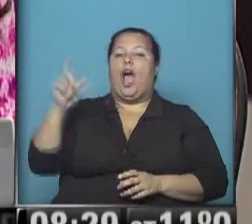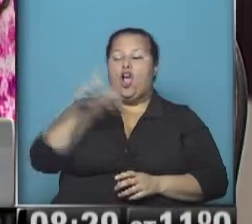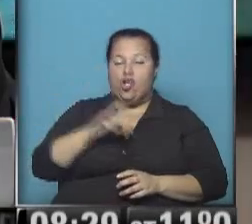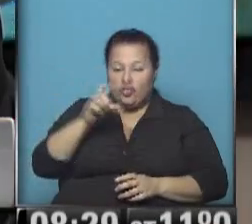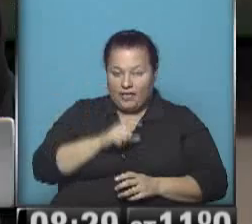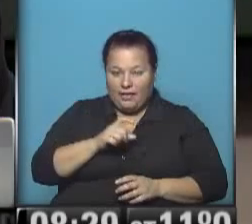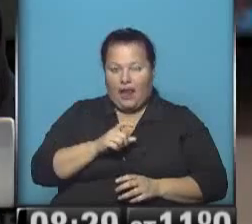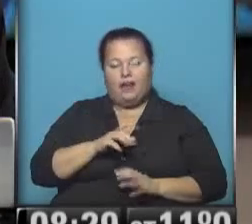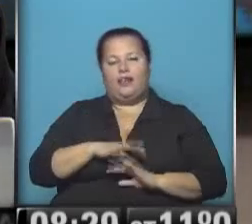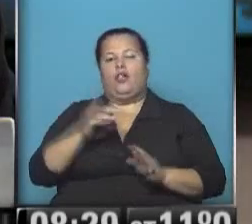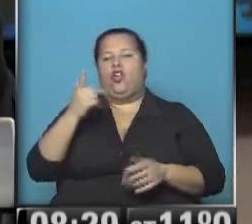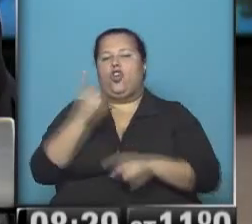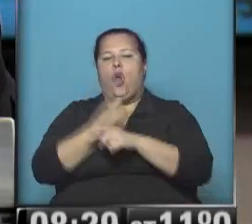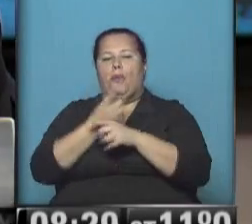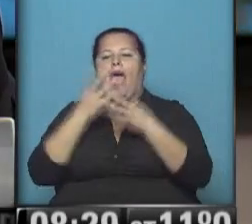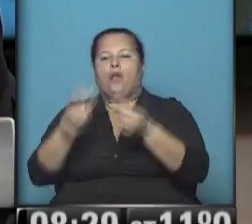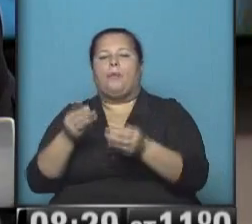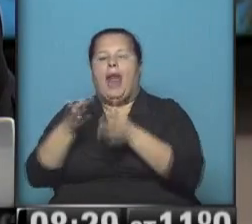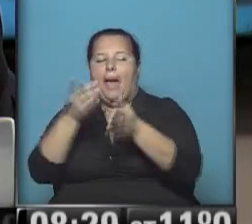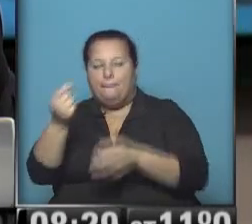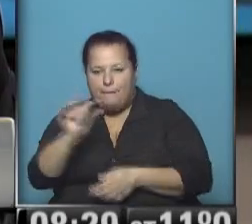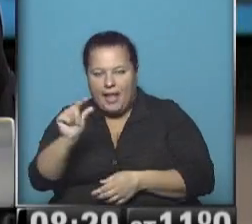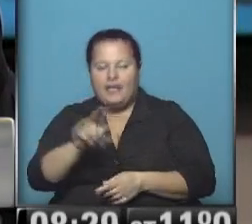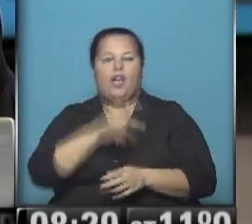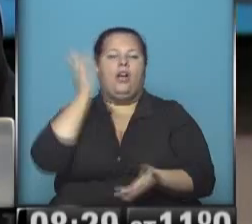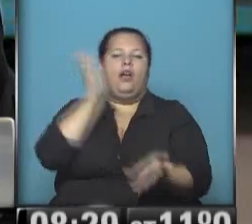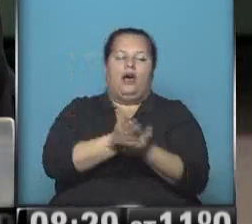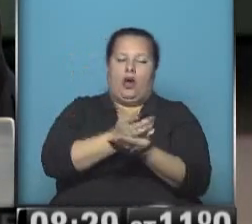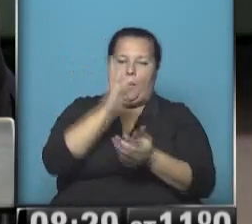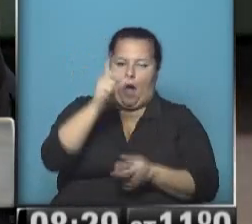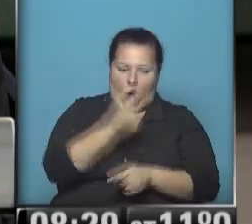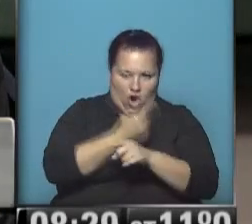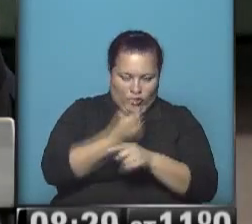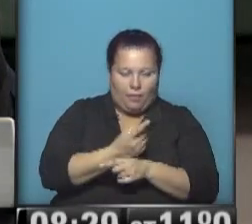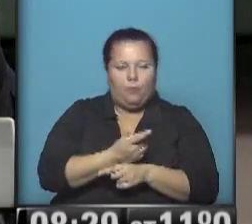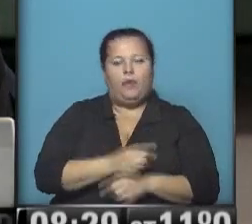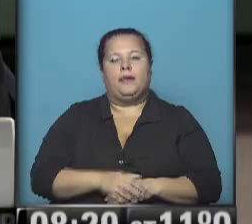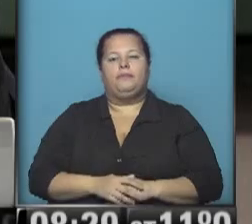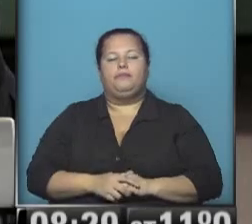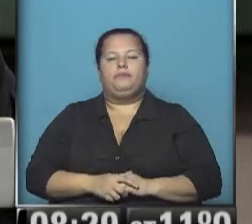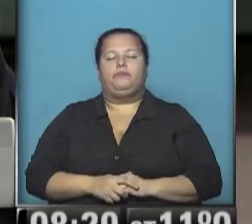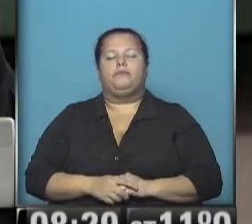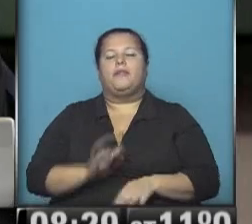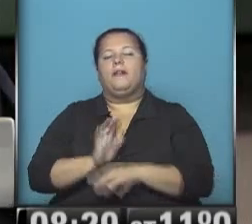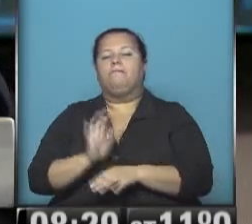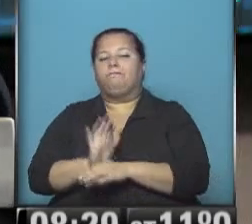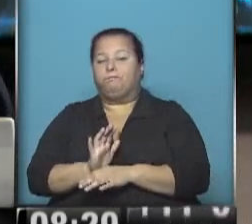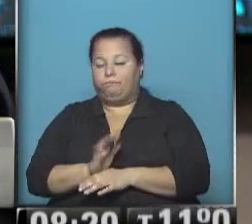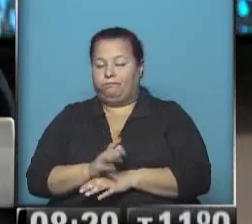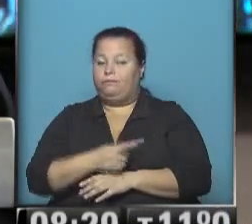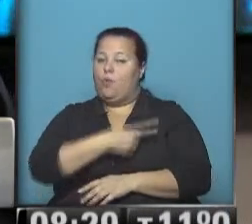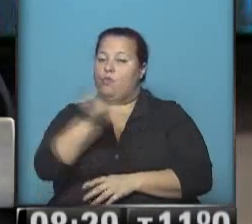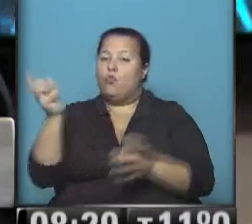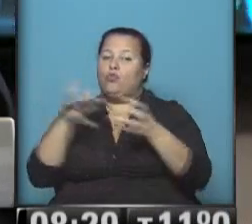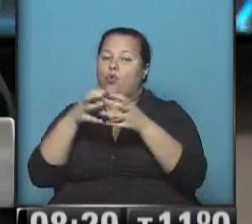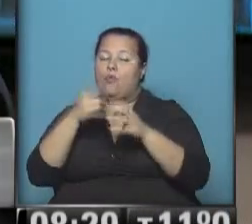ya no podía orientar el crédito no podía ponerle límites a los es decir y muchos sectores